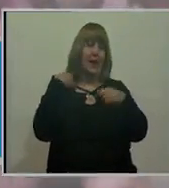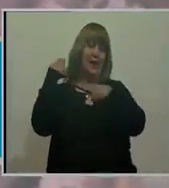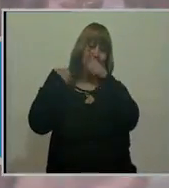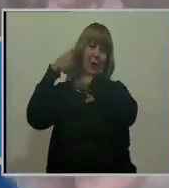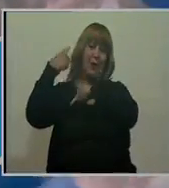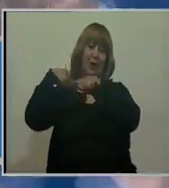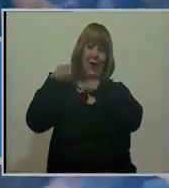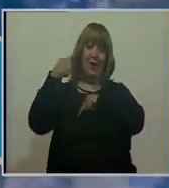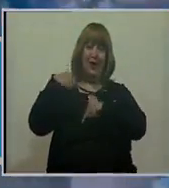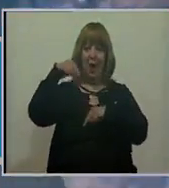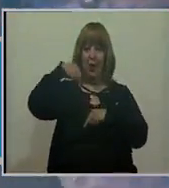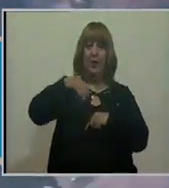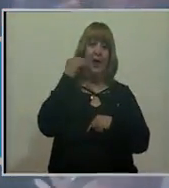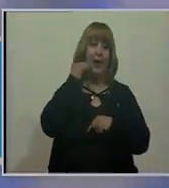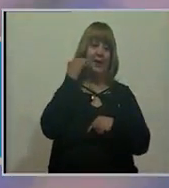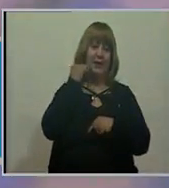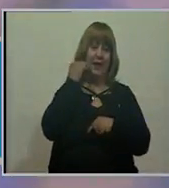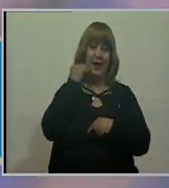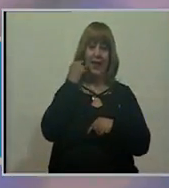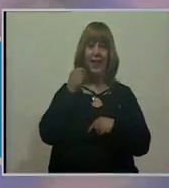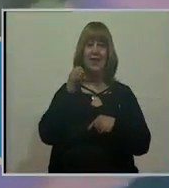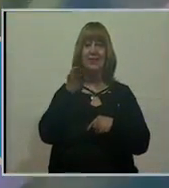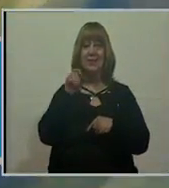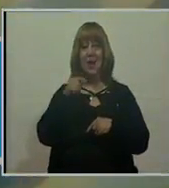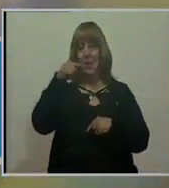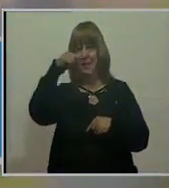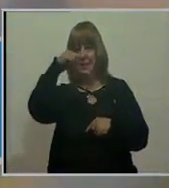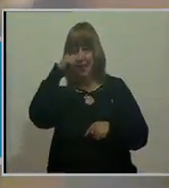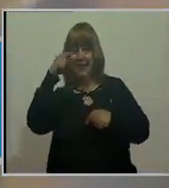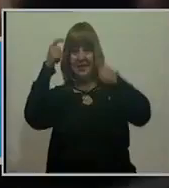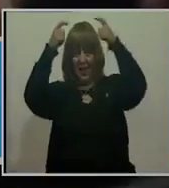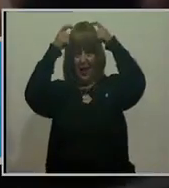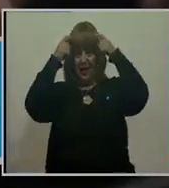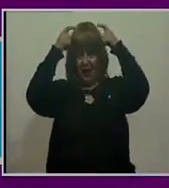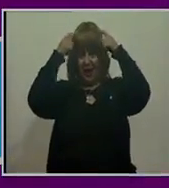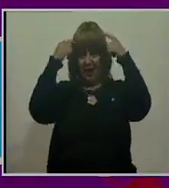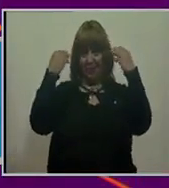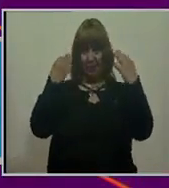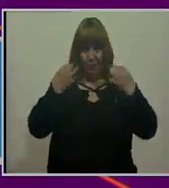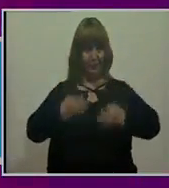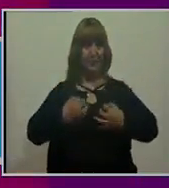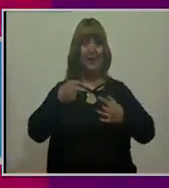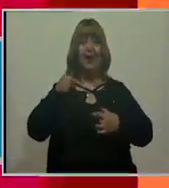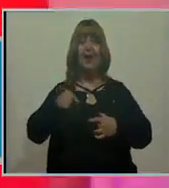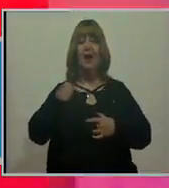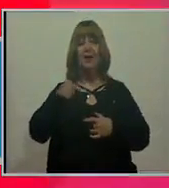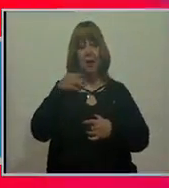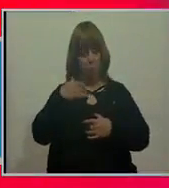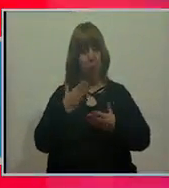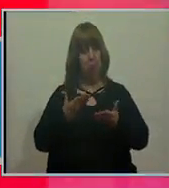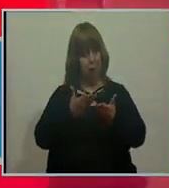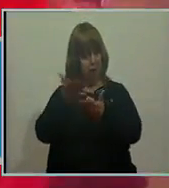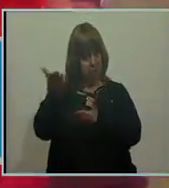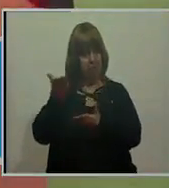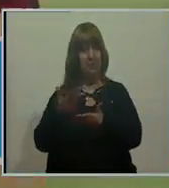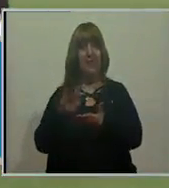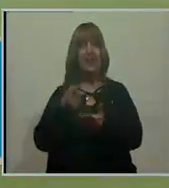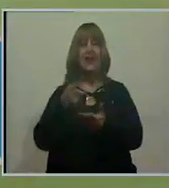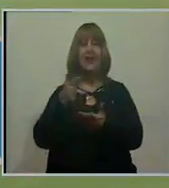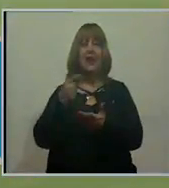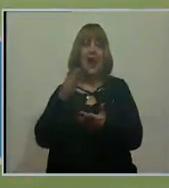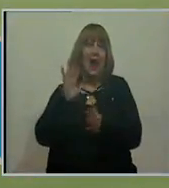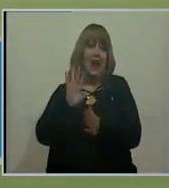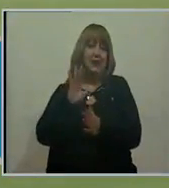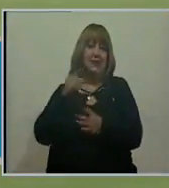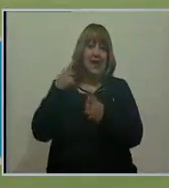tarde en el Hotel Intercontinental, por segundo año consecutivo, vas a poder disfrutar de este evento motivacional latinoamericano.